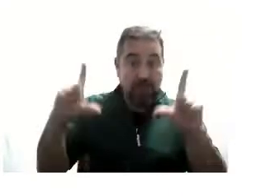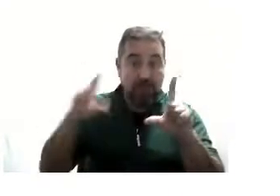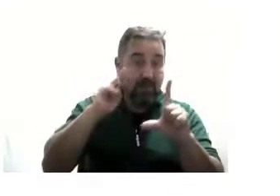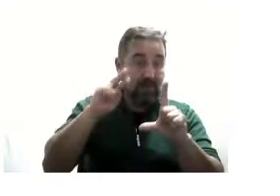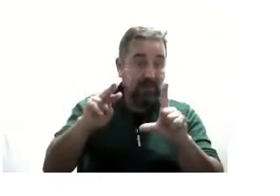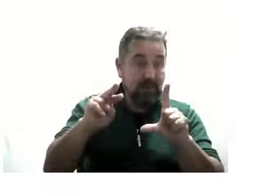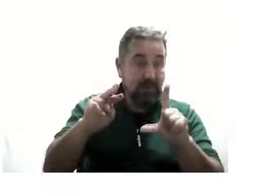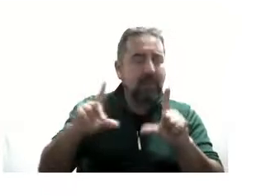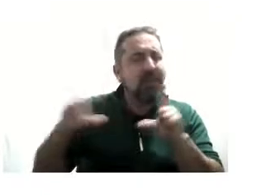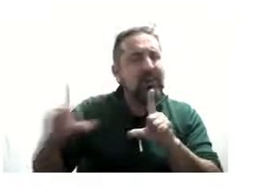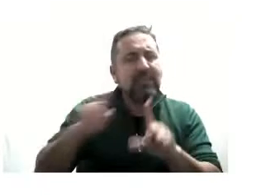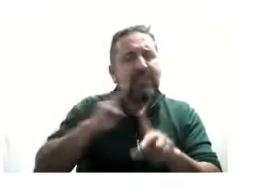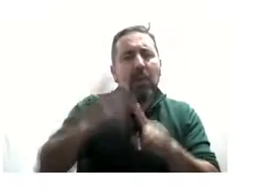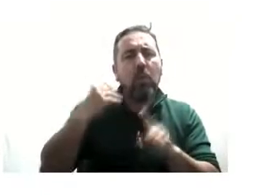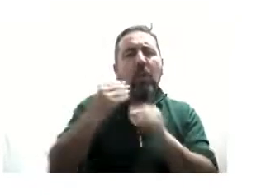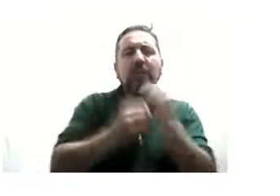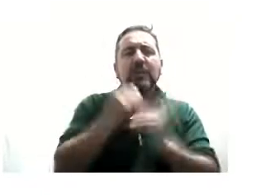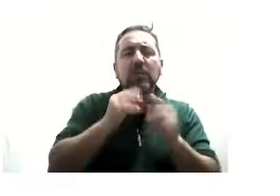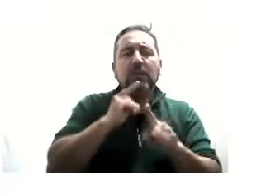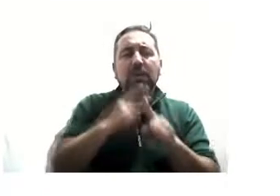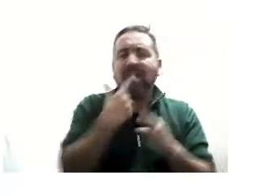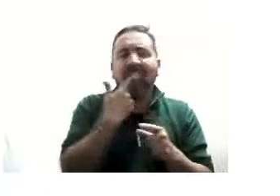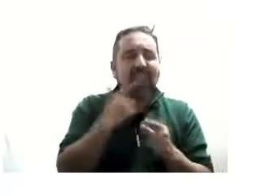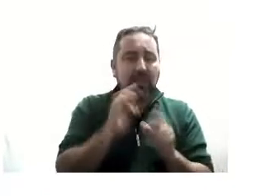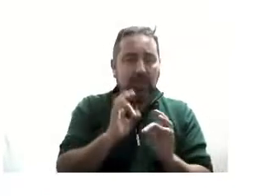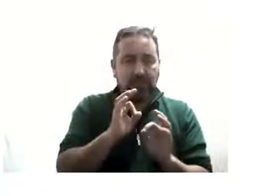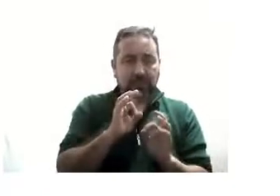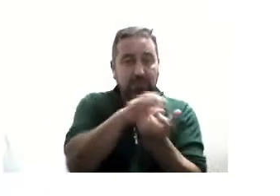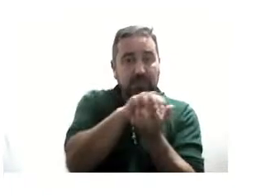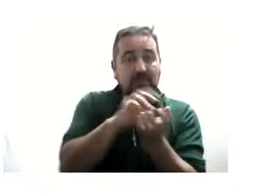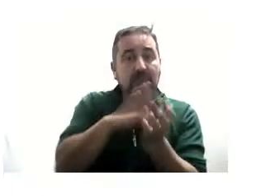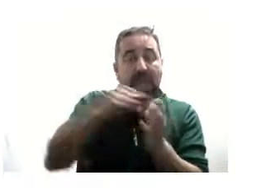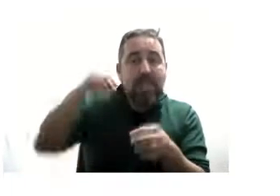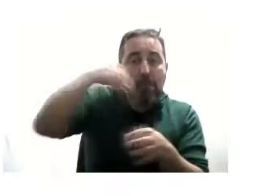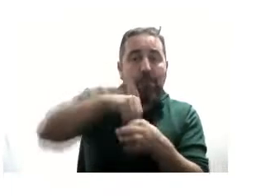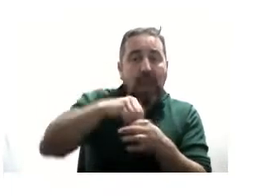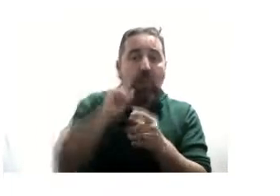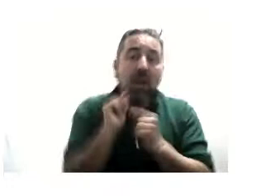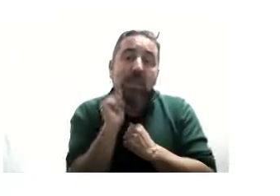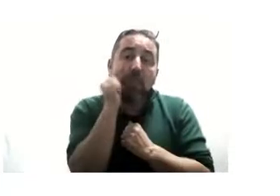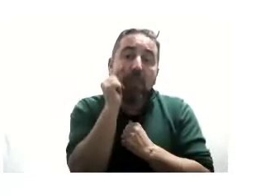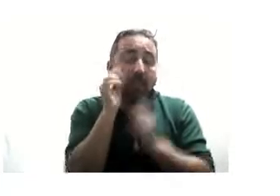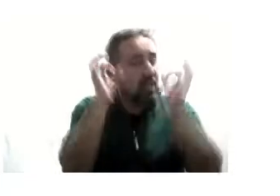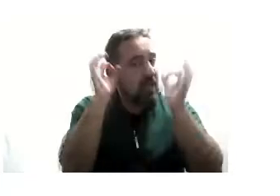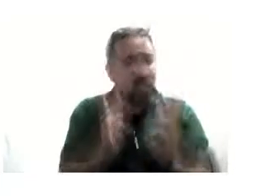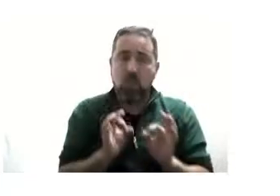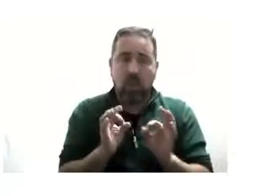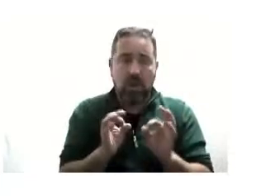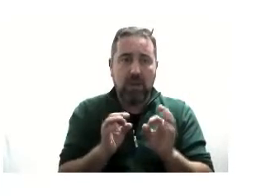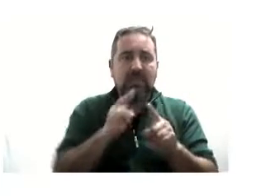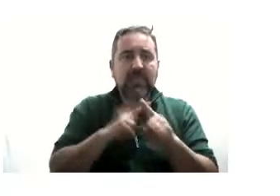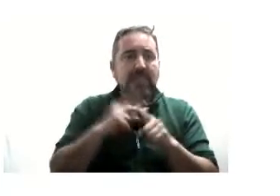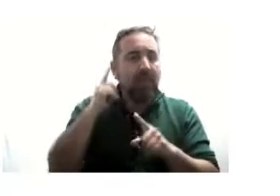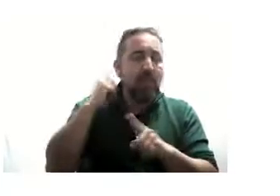mucho a los implantes de titanio que se utilizan para las prótesis dentales. Entonces, el concepto es que en los casos en los que hay una hipoacusia de